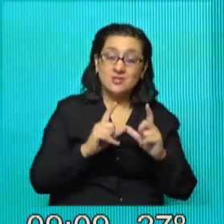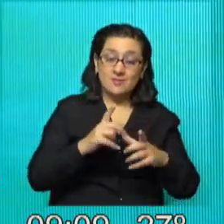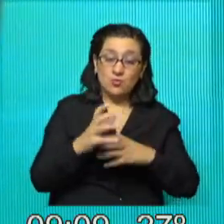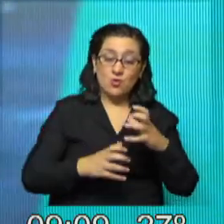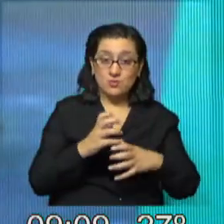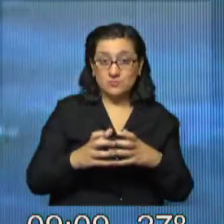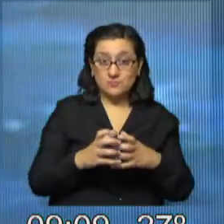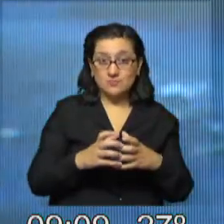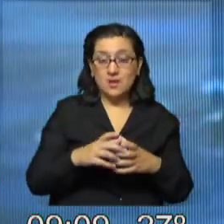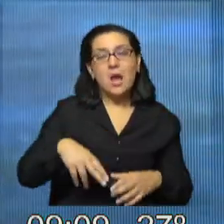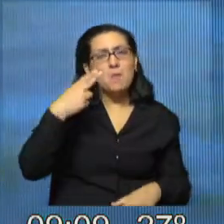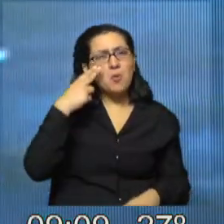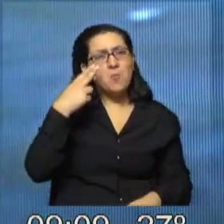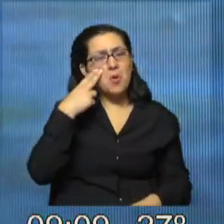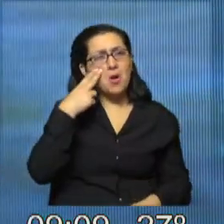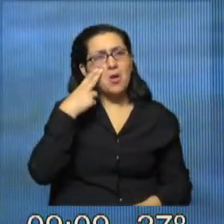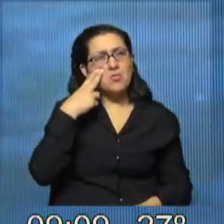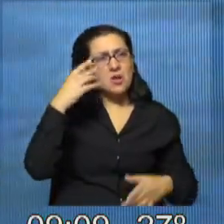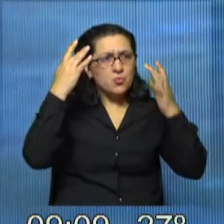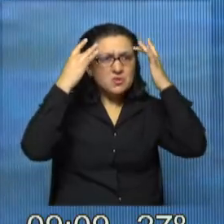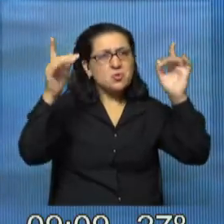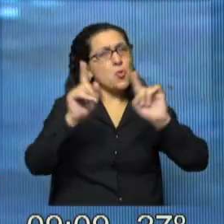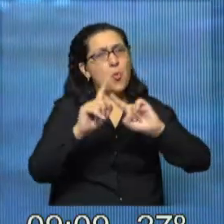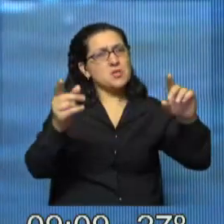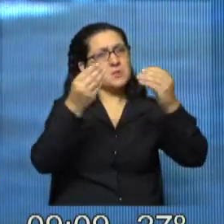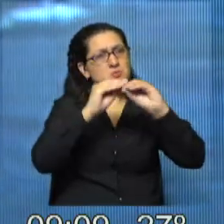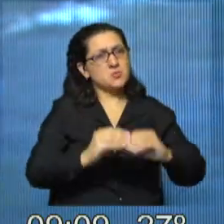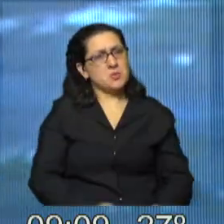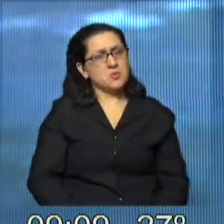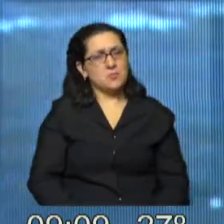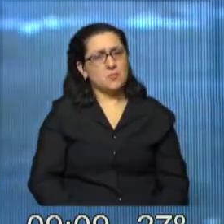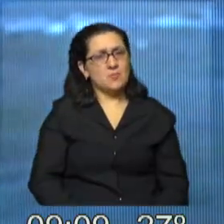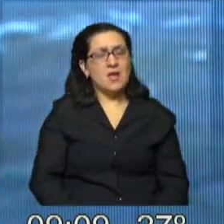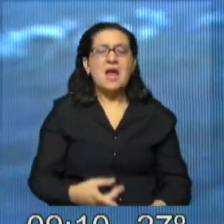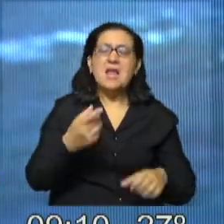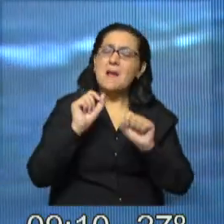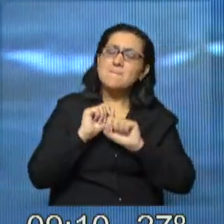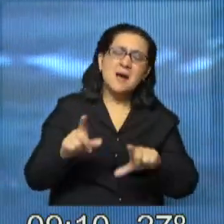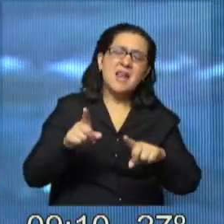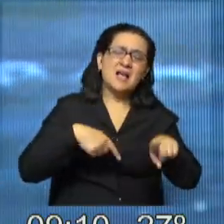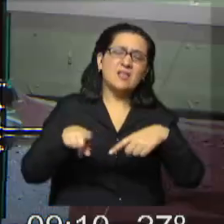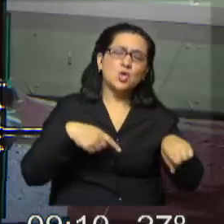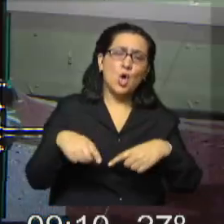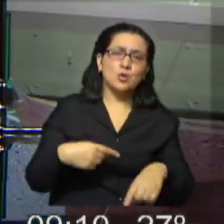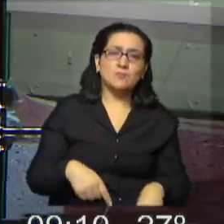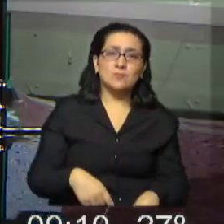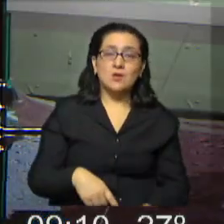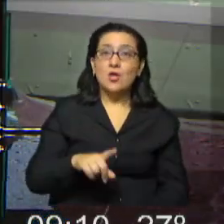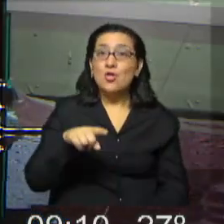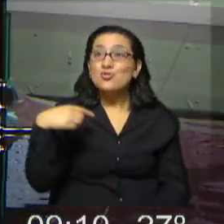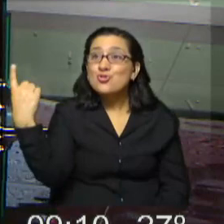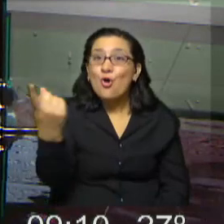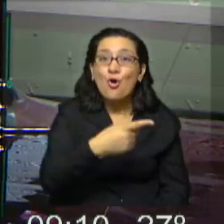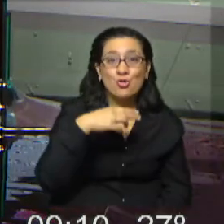decía, el problema de la educación no es el presupuesto, es la mala gestión de esos recursos? Todos reconocen